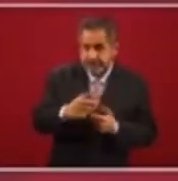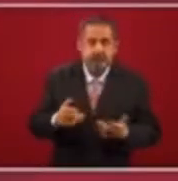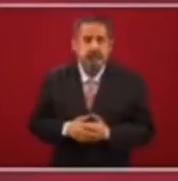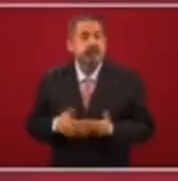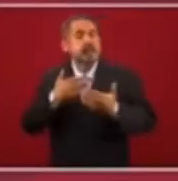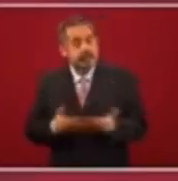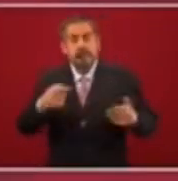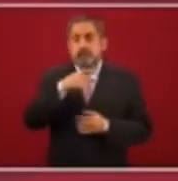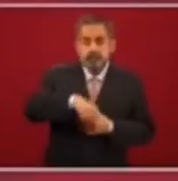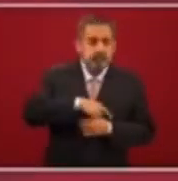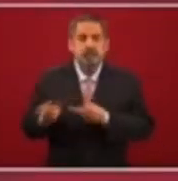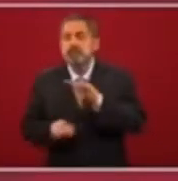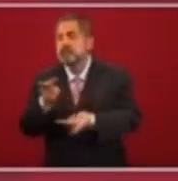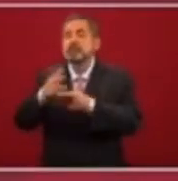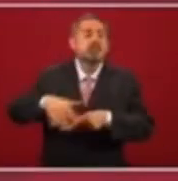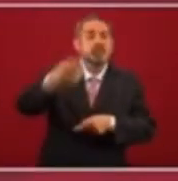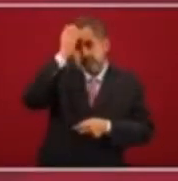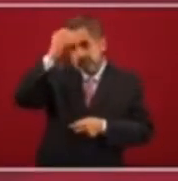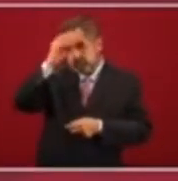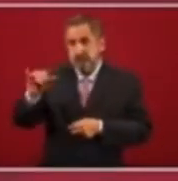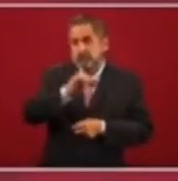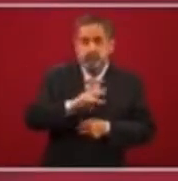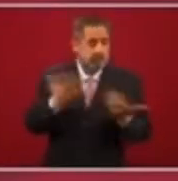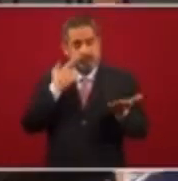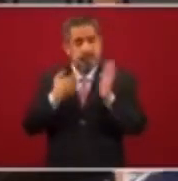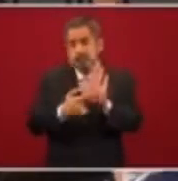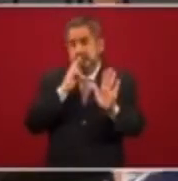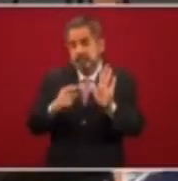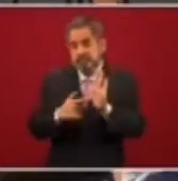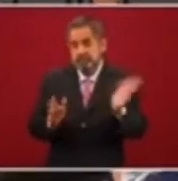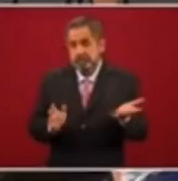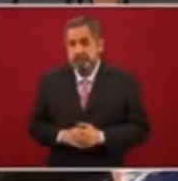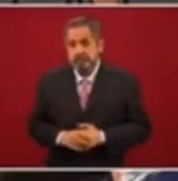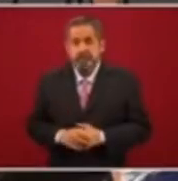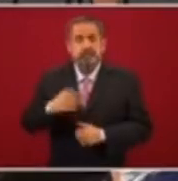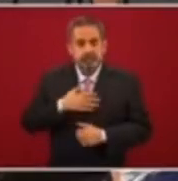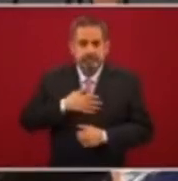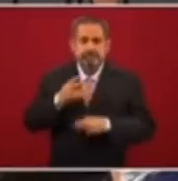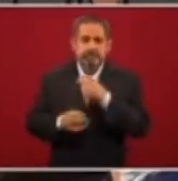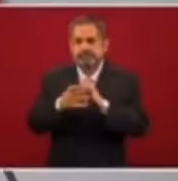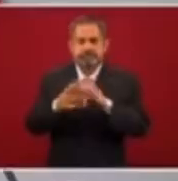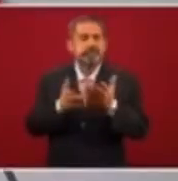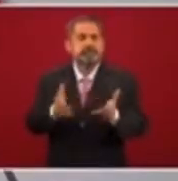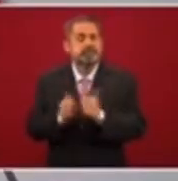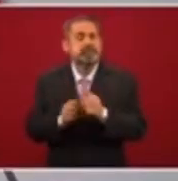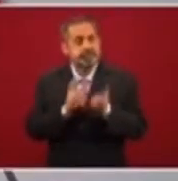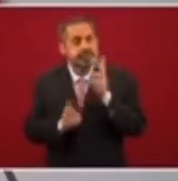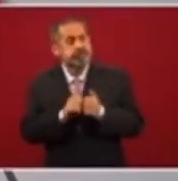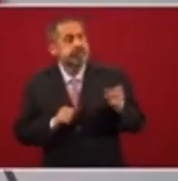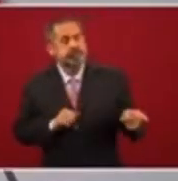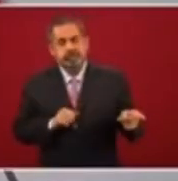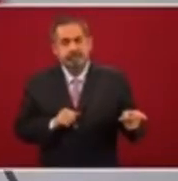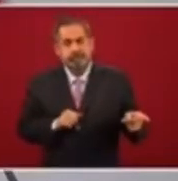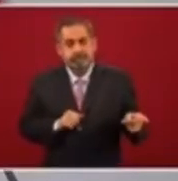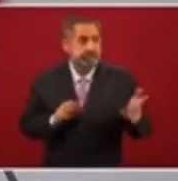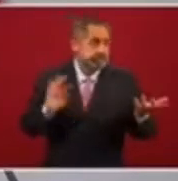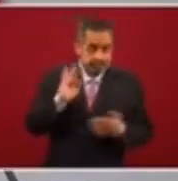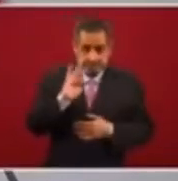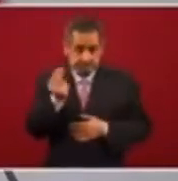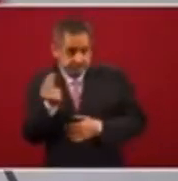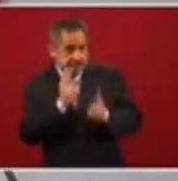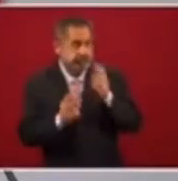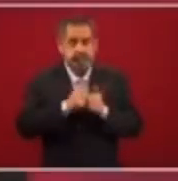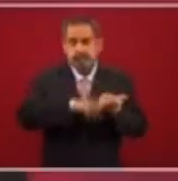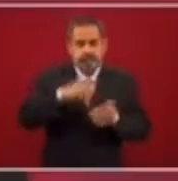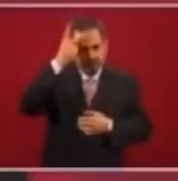Entonces, ahora se hace la consulta, ¿sí? Y bueno, pues ahí está el resultado. Entonces, yo voy a hablar con los, si es necesario,